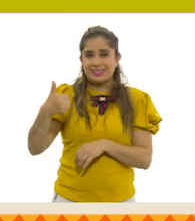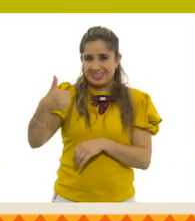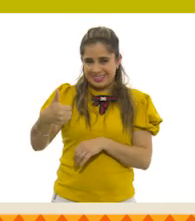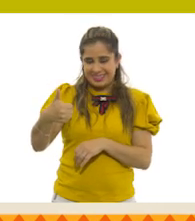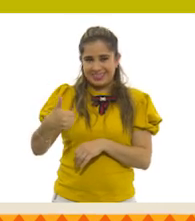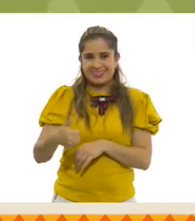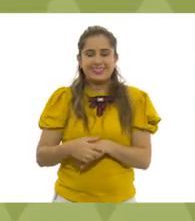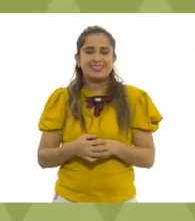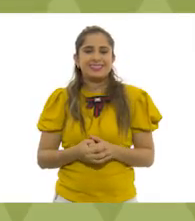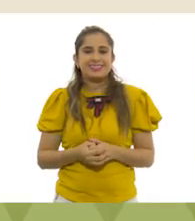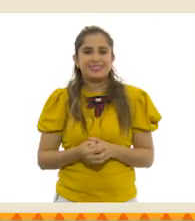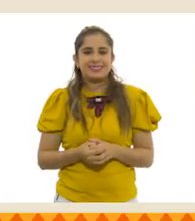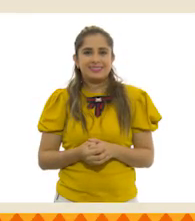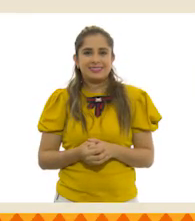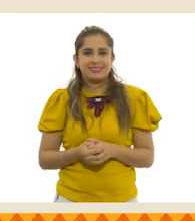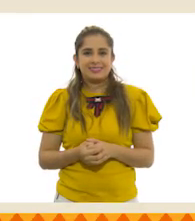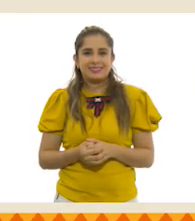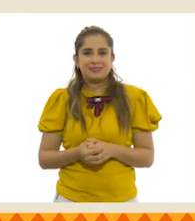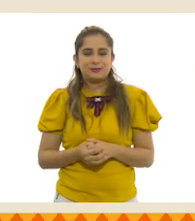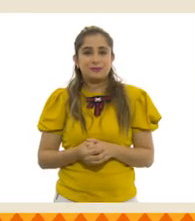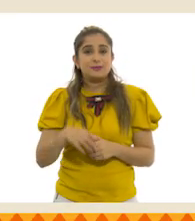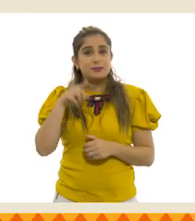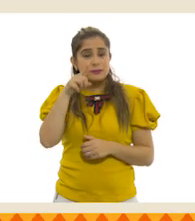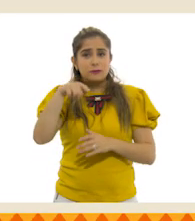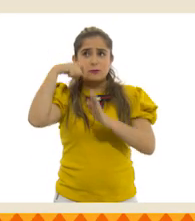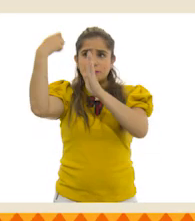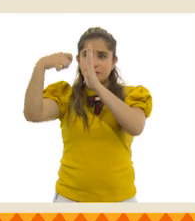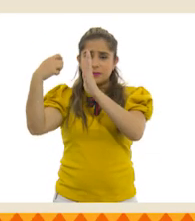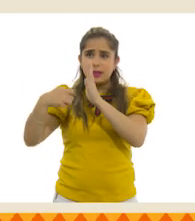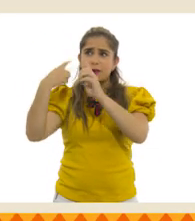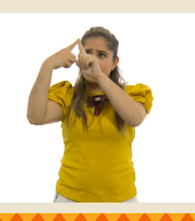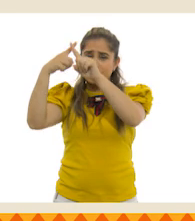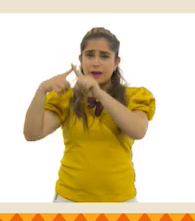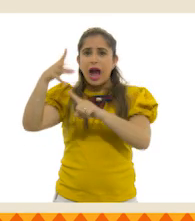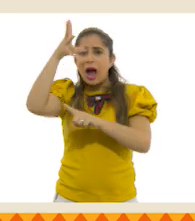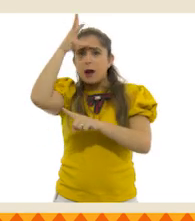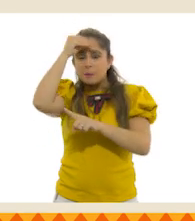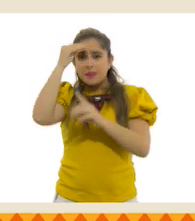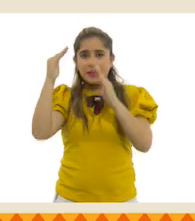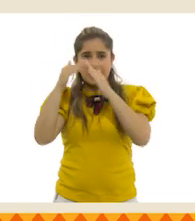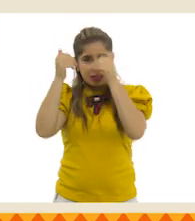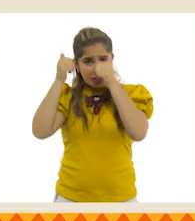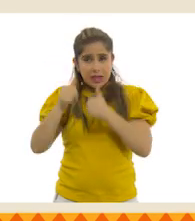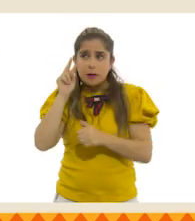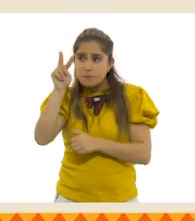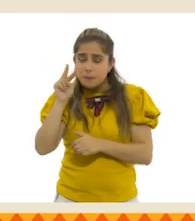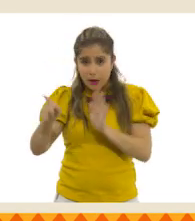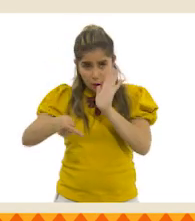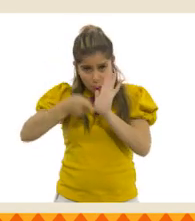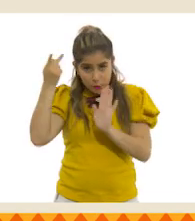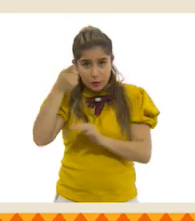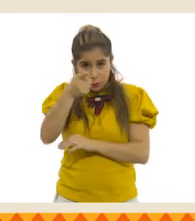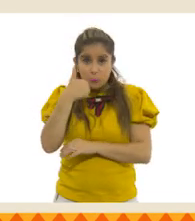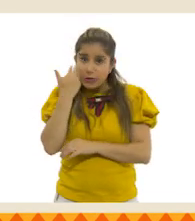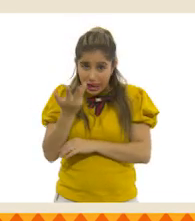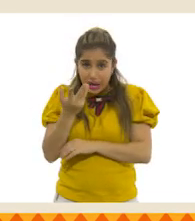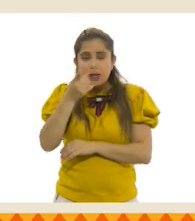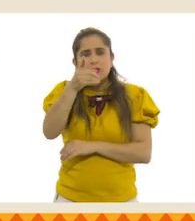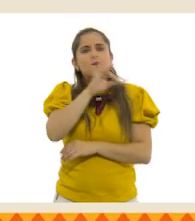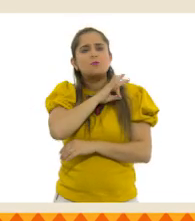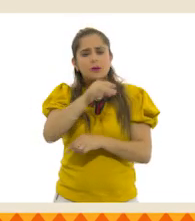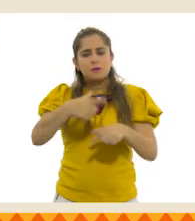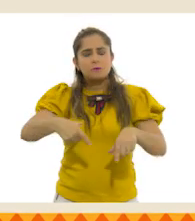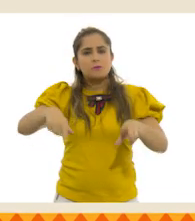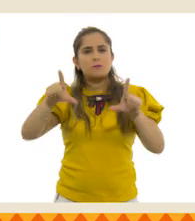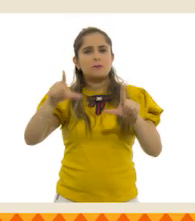800-734-7376. Si quieres volver a ver los programas de Aprende en Casa, los puedes encontrar en la siguiente